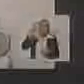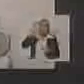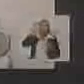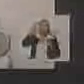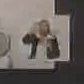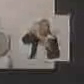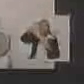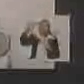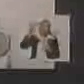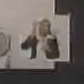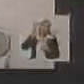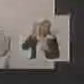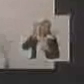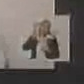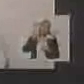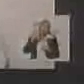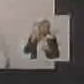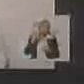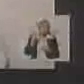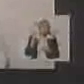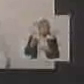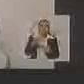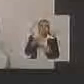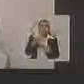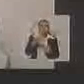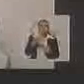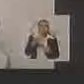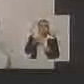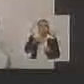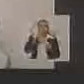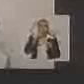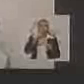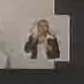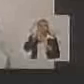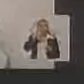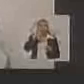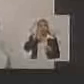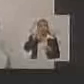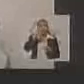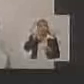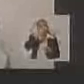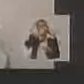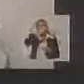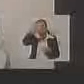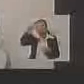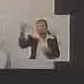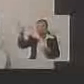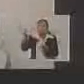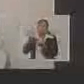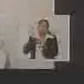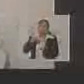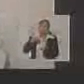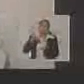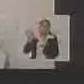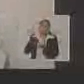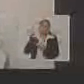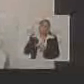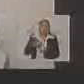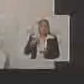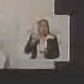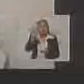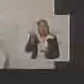demás candidatos que son excelentes copias fieles y revisemos mi campaña inicial. Te invito a